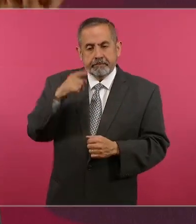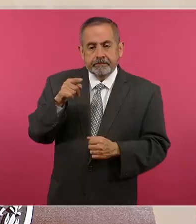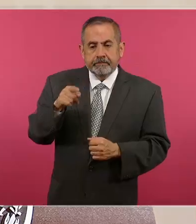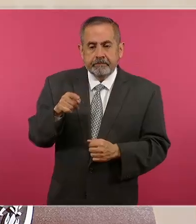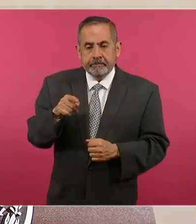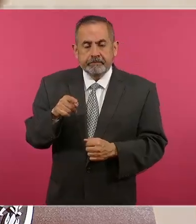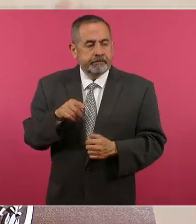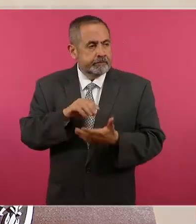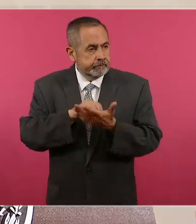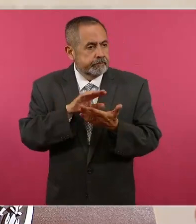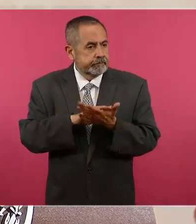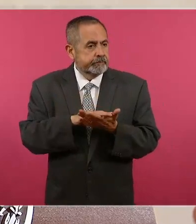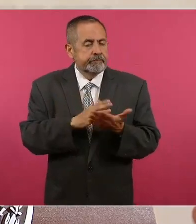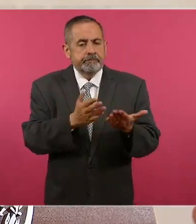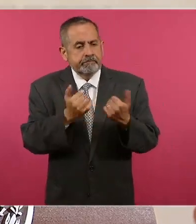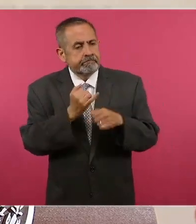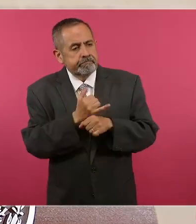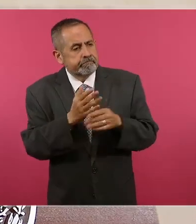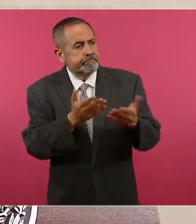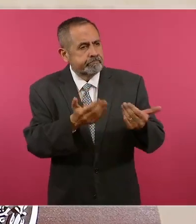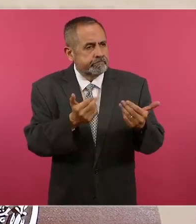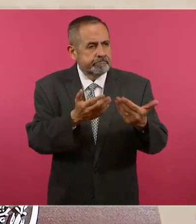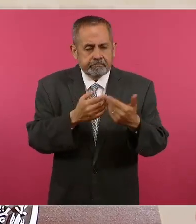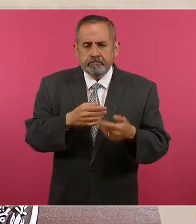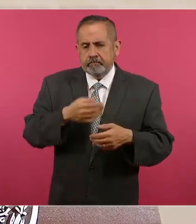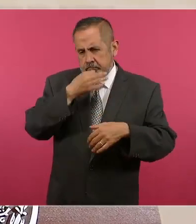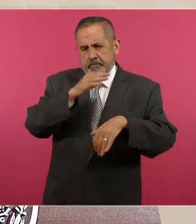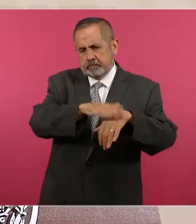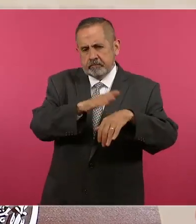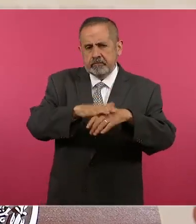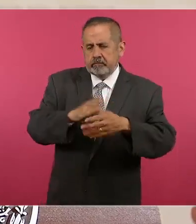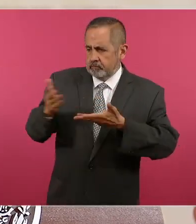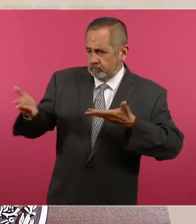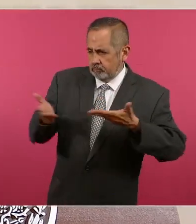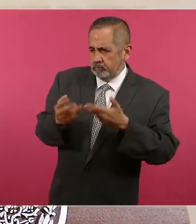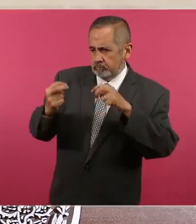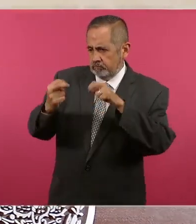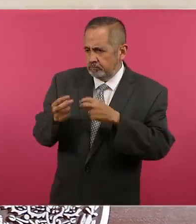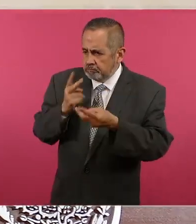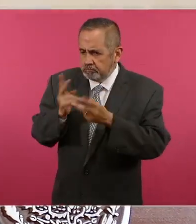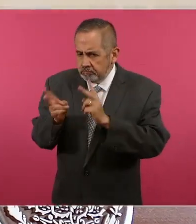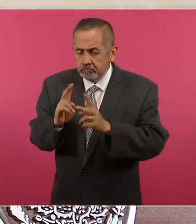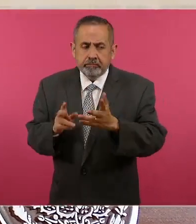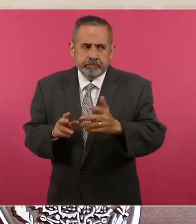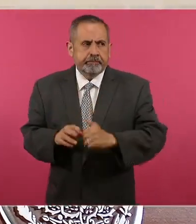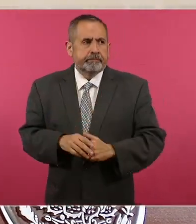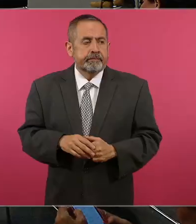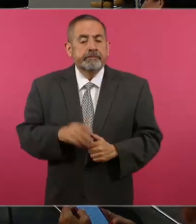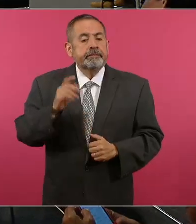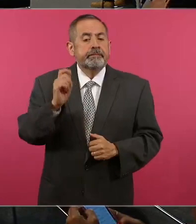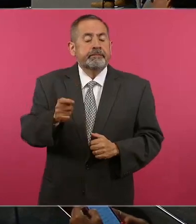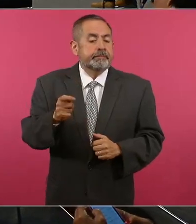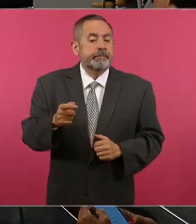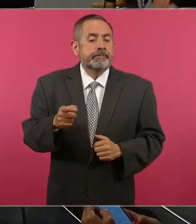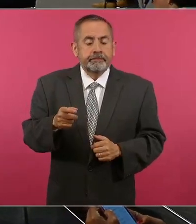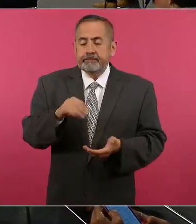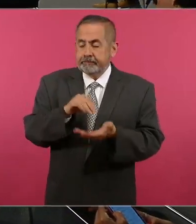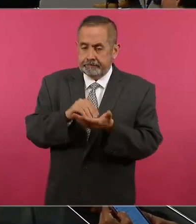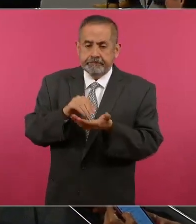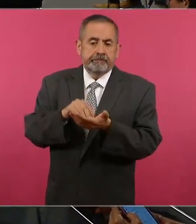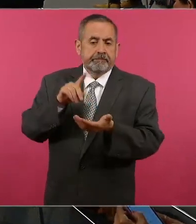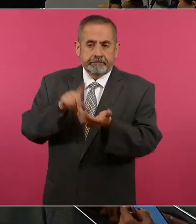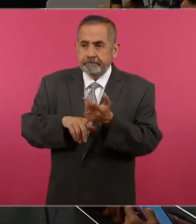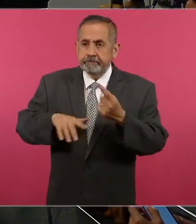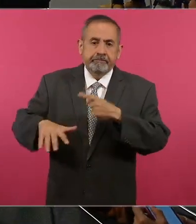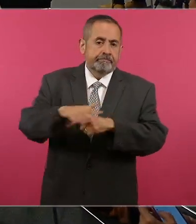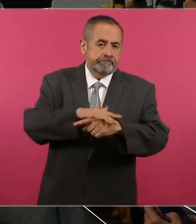se les den todas las facilidades, porque sí es algo que se está llevando